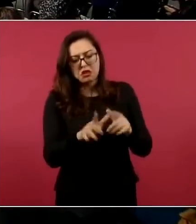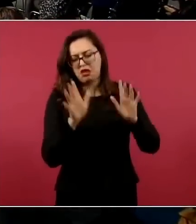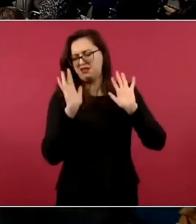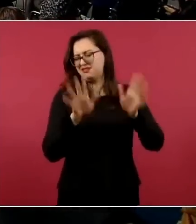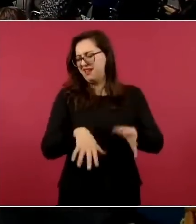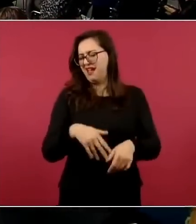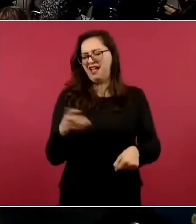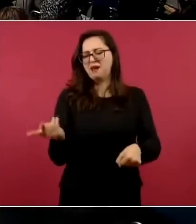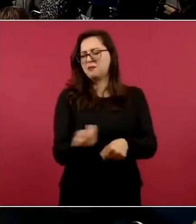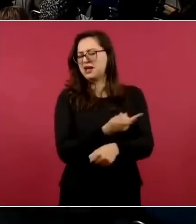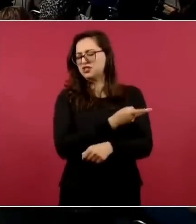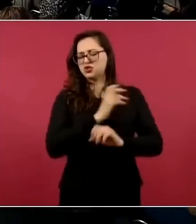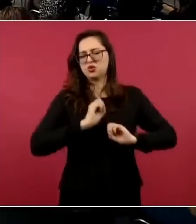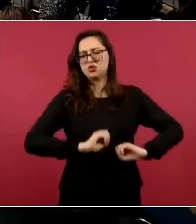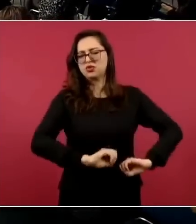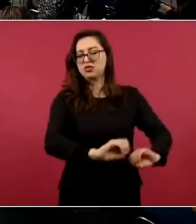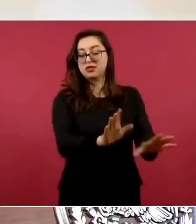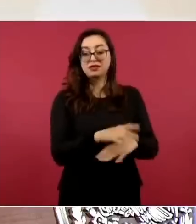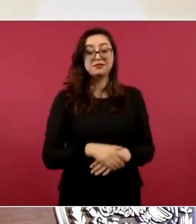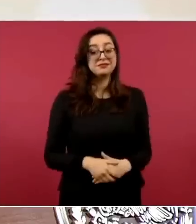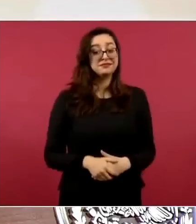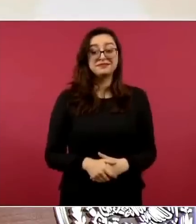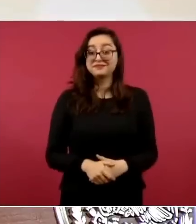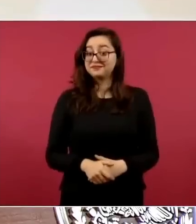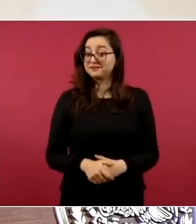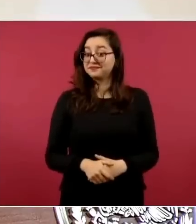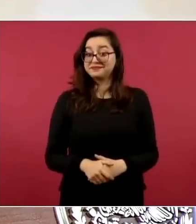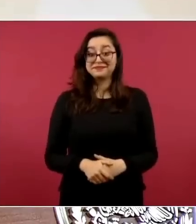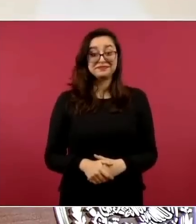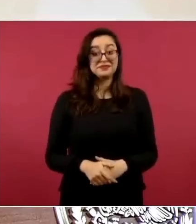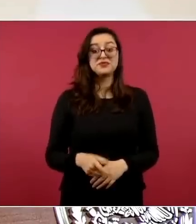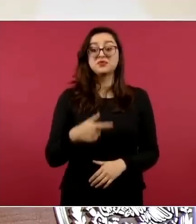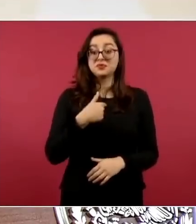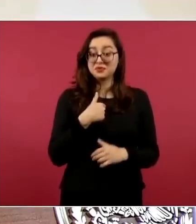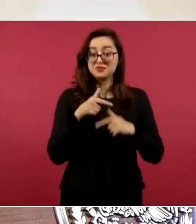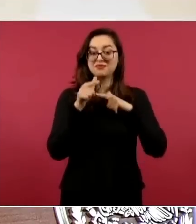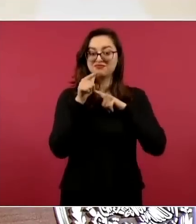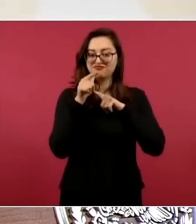No, yo voy a seguir con este tema